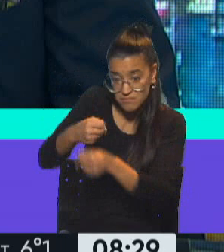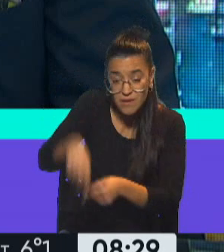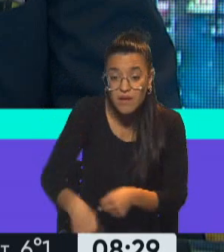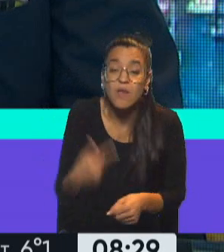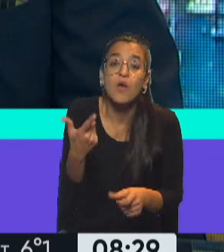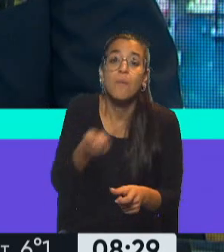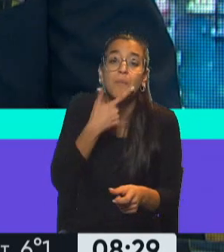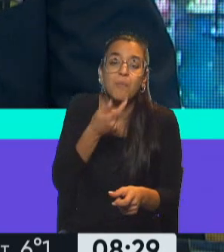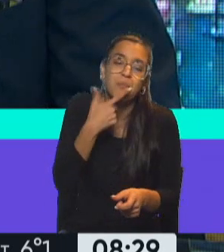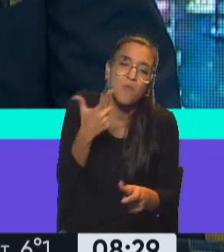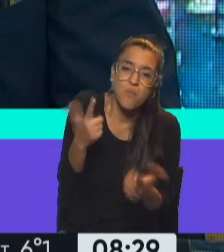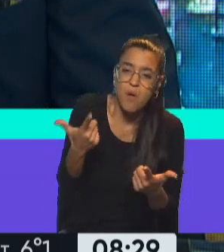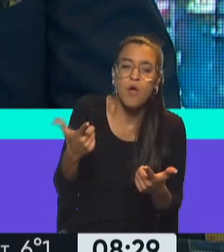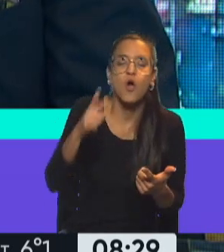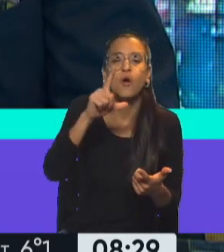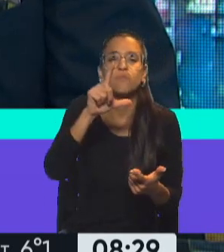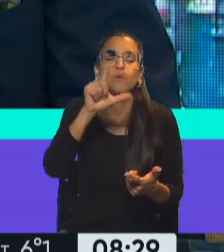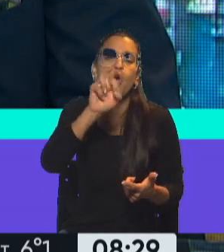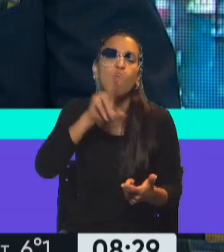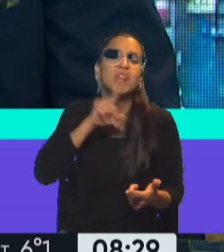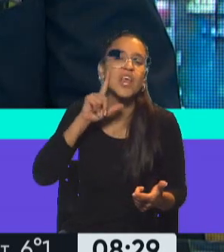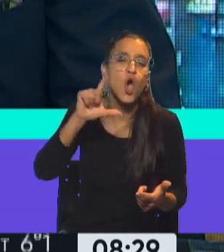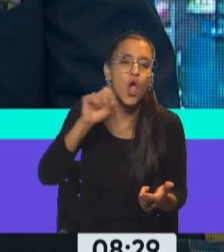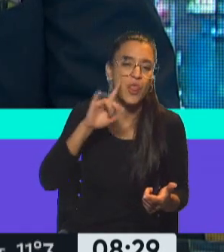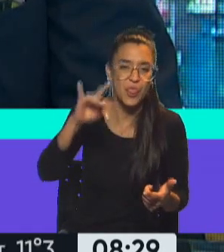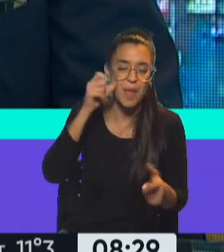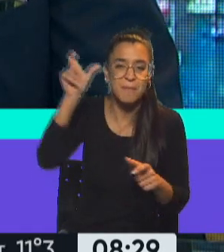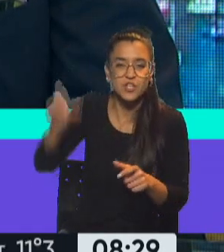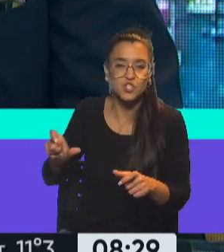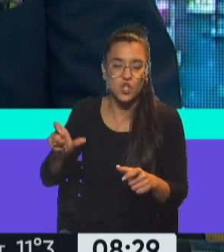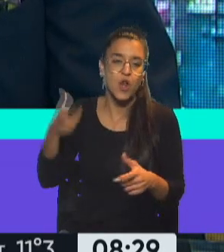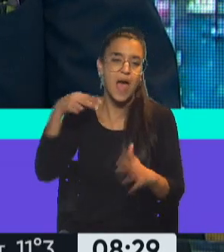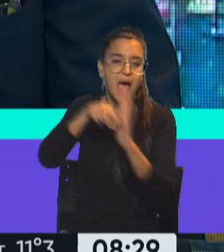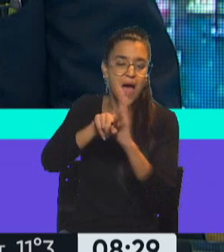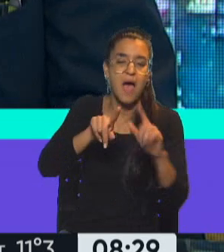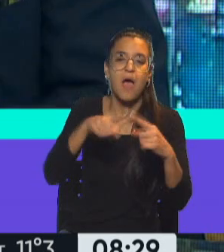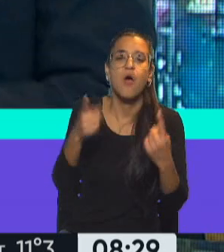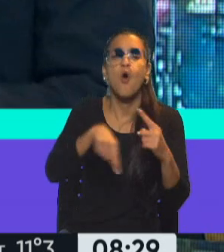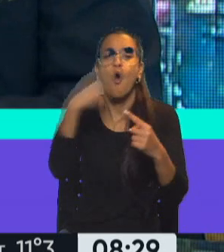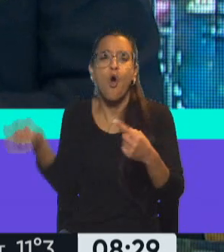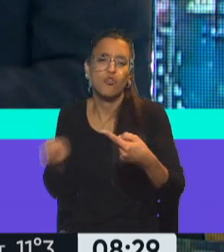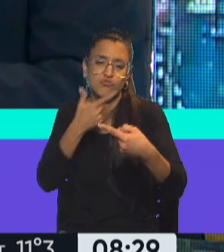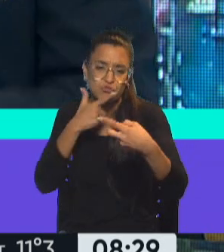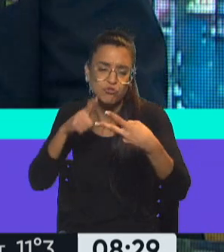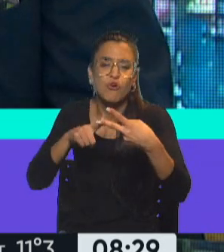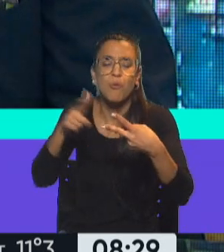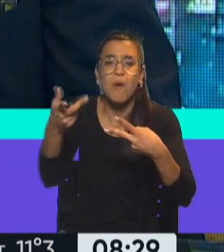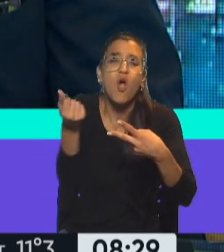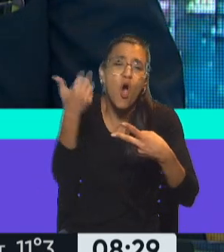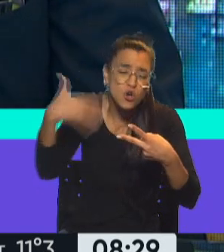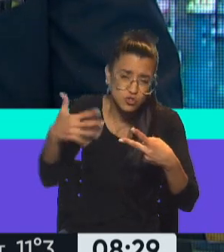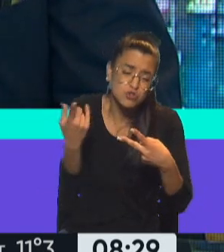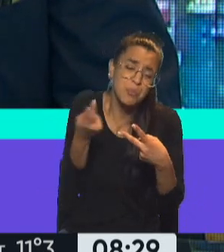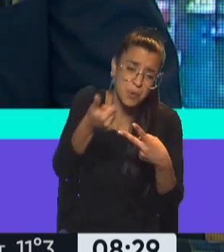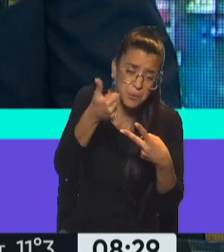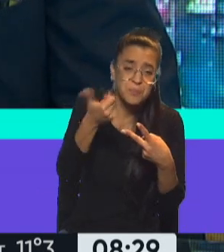efectiva, usábamos corticoides en las personas más complicadas, el uso de otros que se llaman anticuerpos monoclonales, que son muy costosos, pero que también son